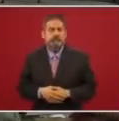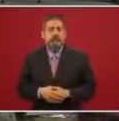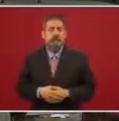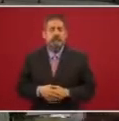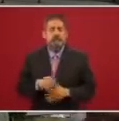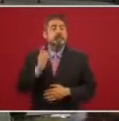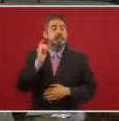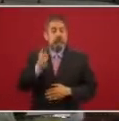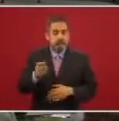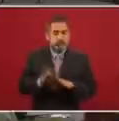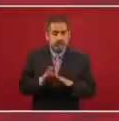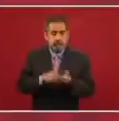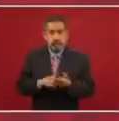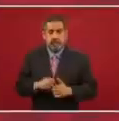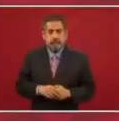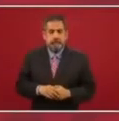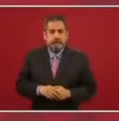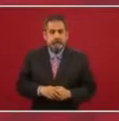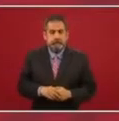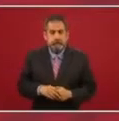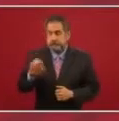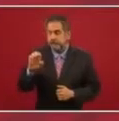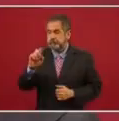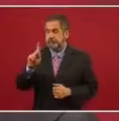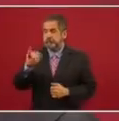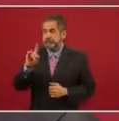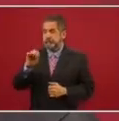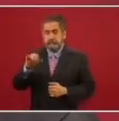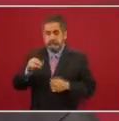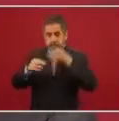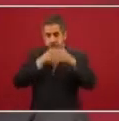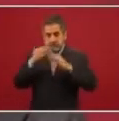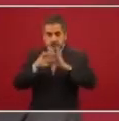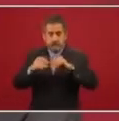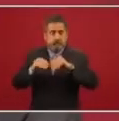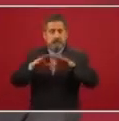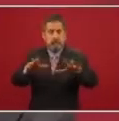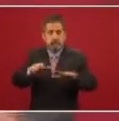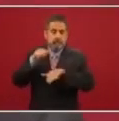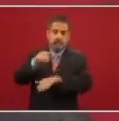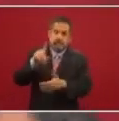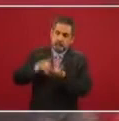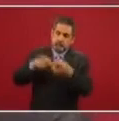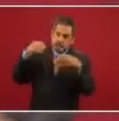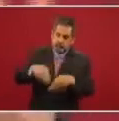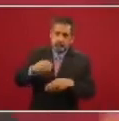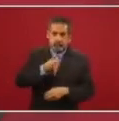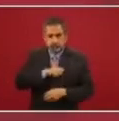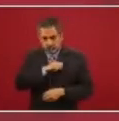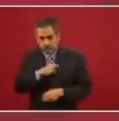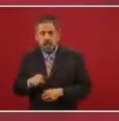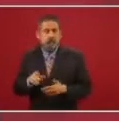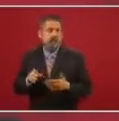parte del manejo de una epidemia incluyen no sólo los aspectos directamente de salud la atención de los pacientes